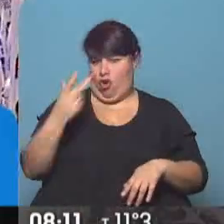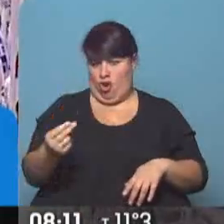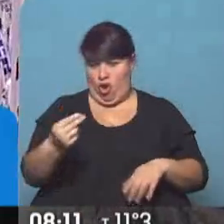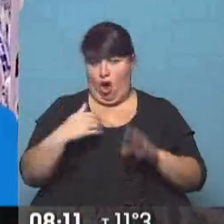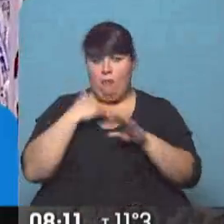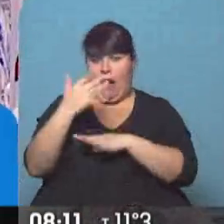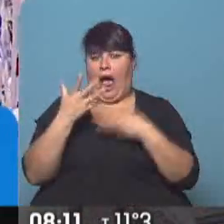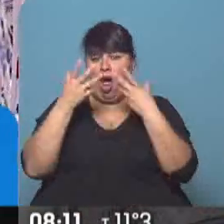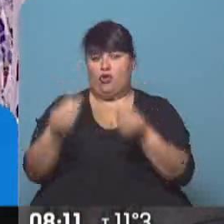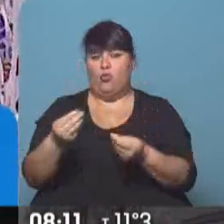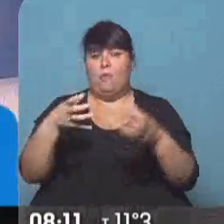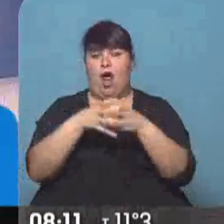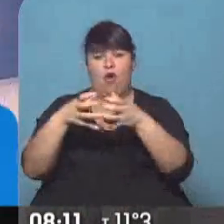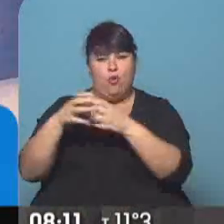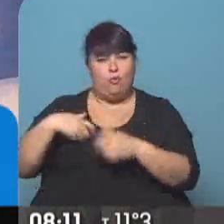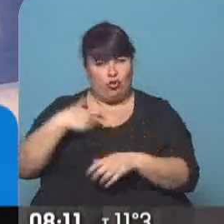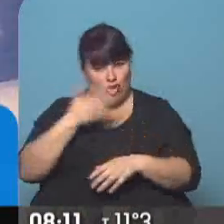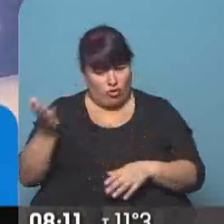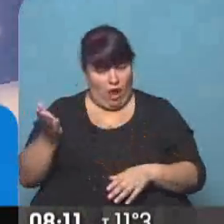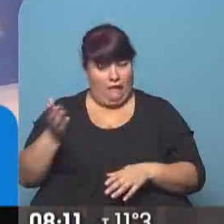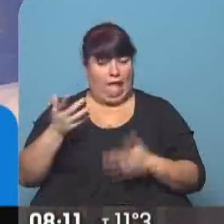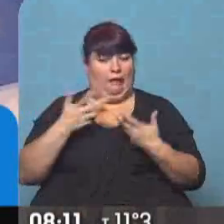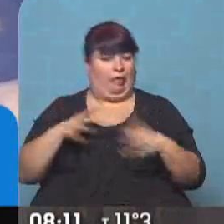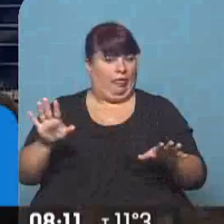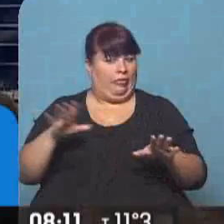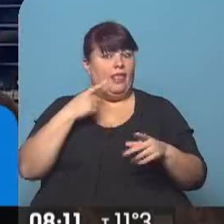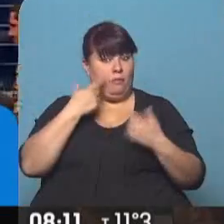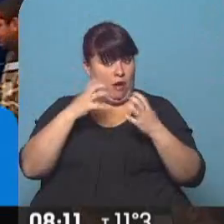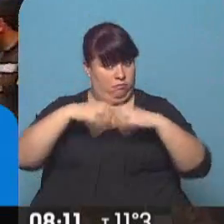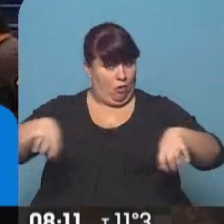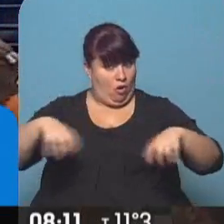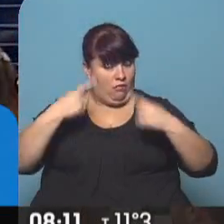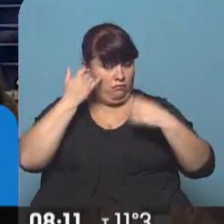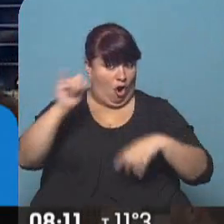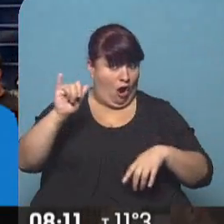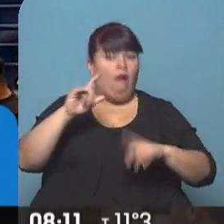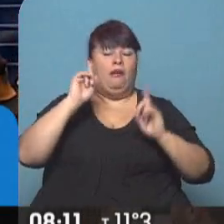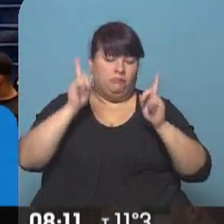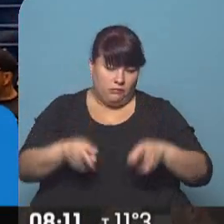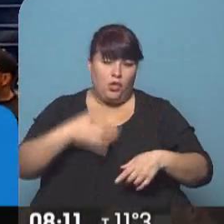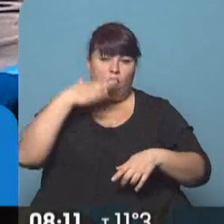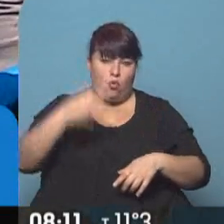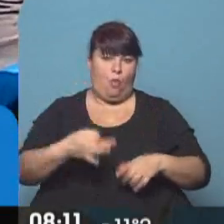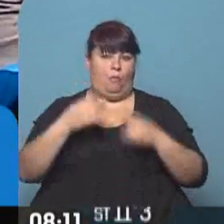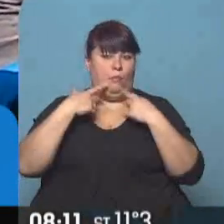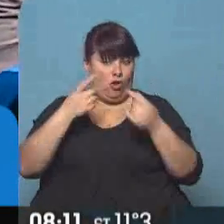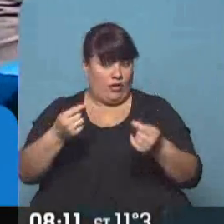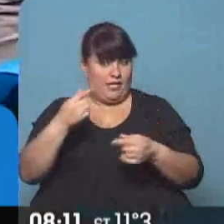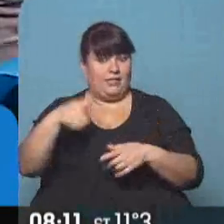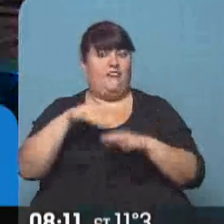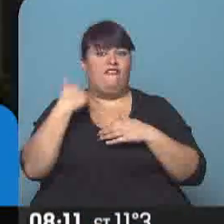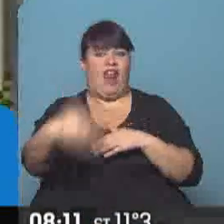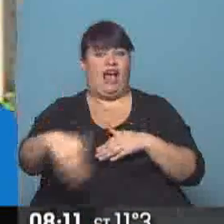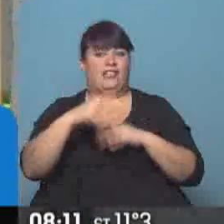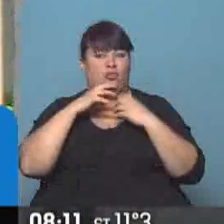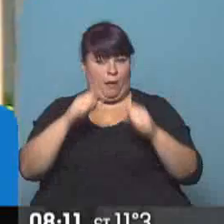ampliar el aporte para las organizaciones sociales, se corrió el riesgo de una ruptura de diálogo y la implementación de la protesta frente a los